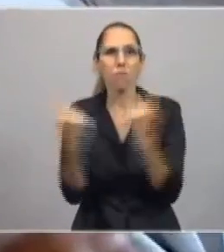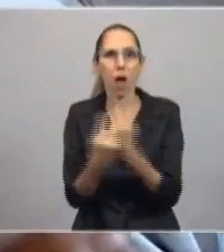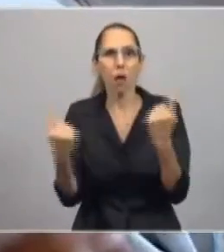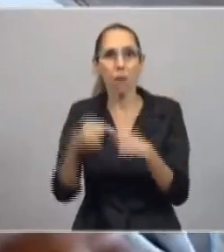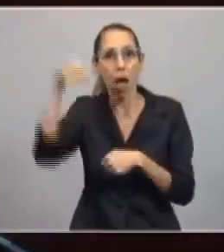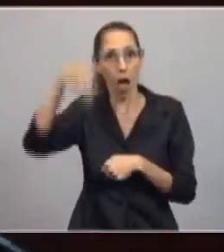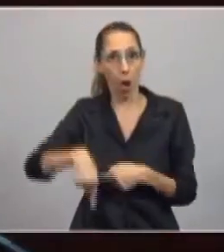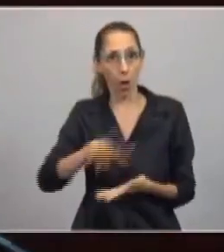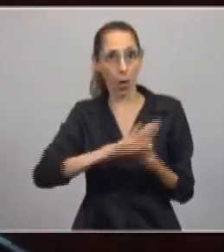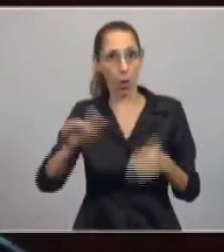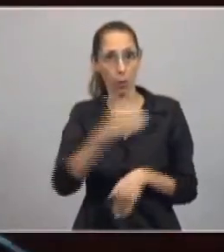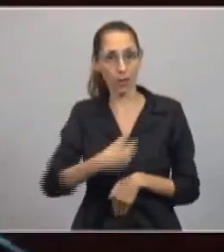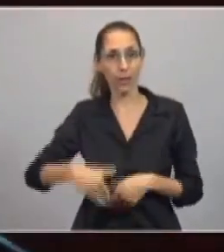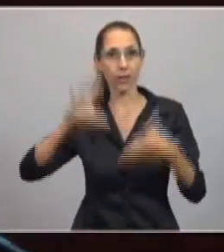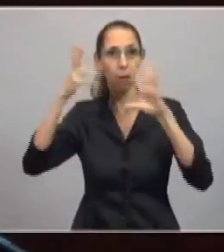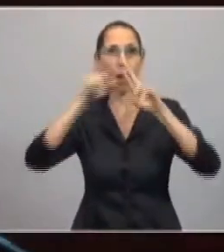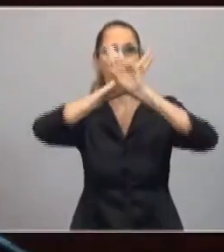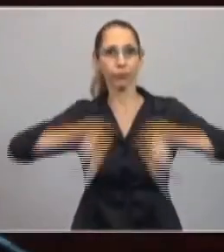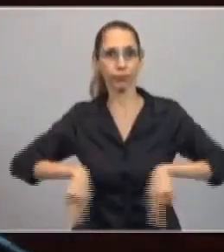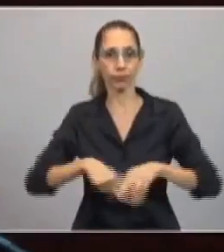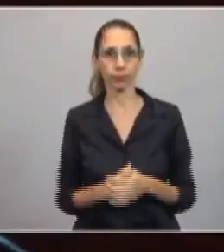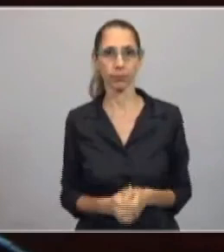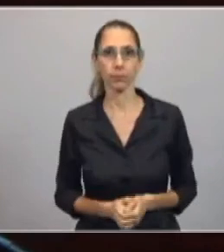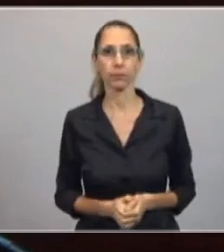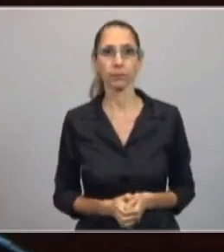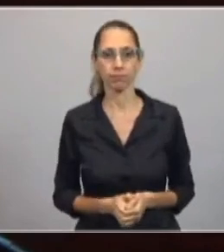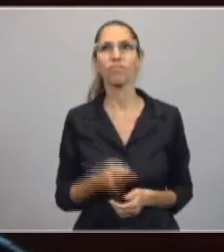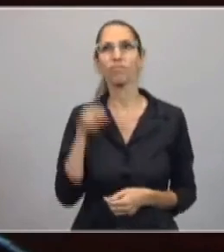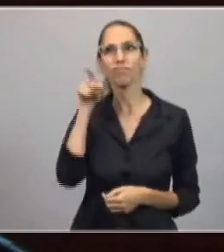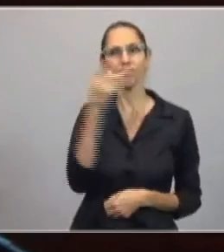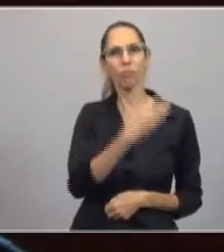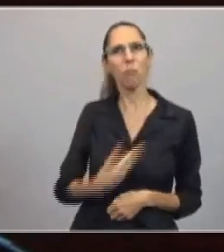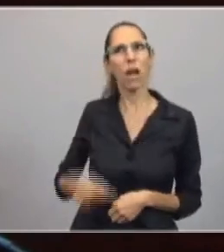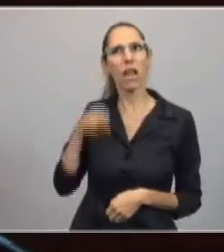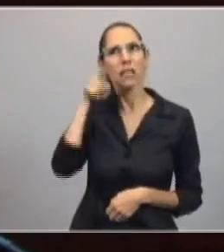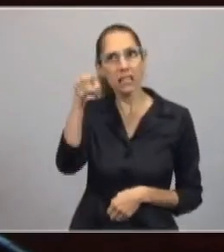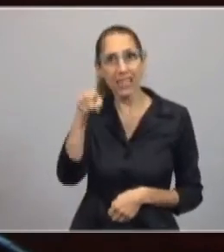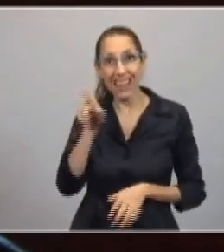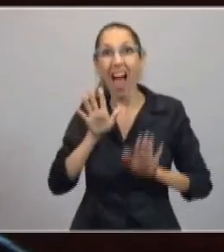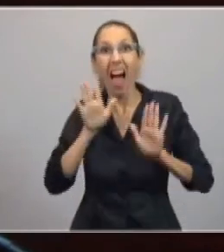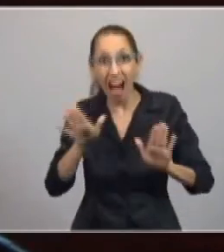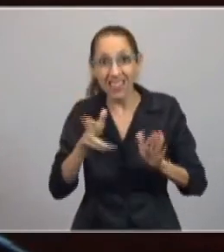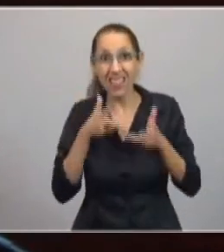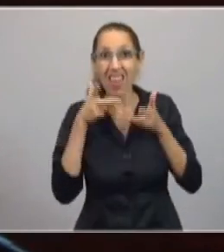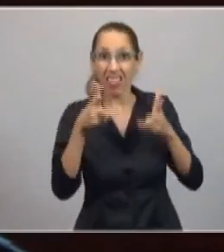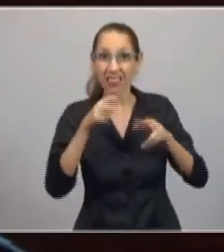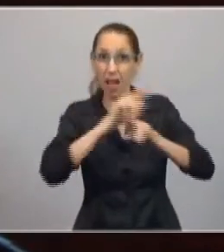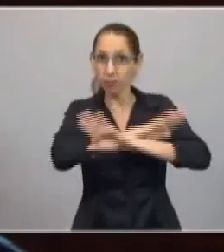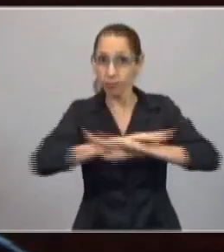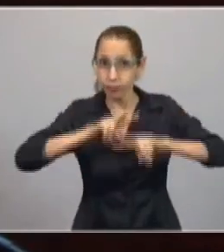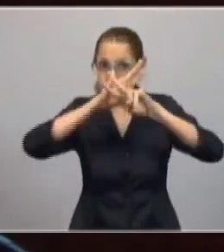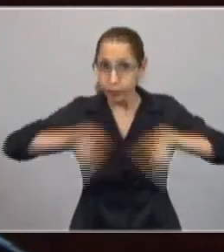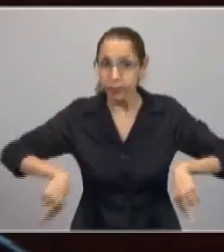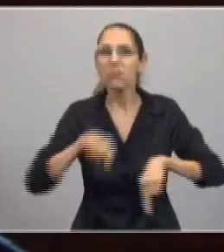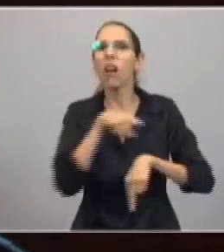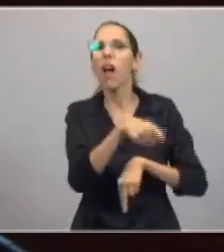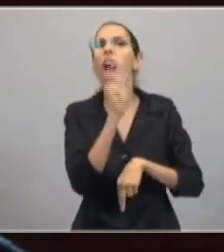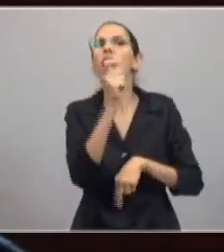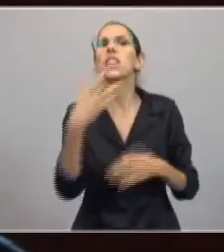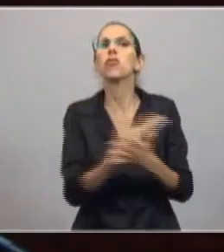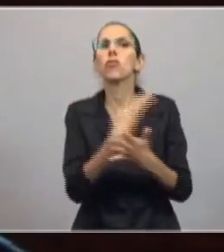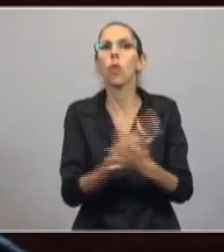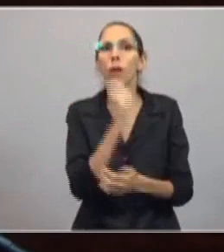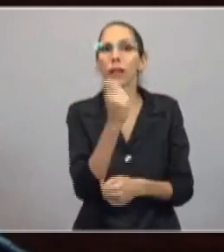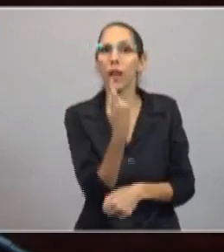Milei. Presidente, sepa que no castiga así un gobernador ni un gobierno. Castiga a